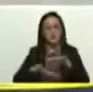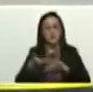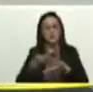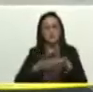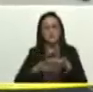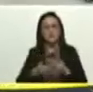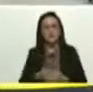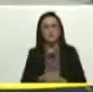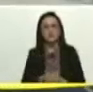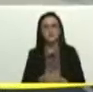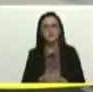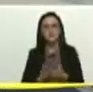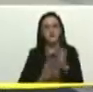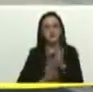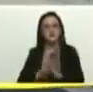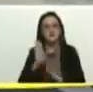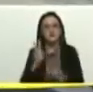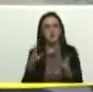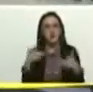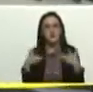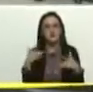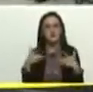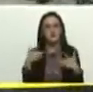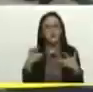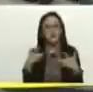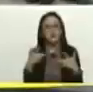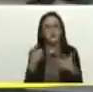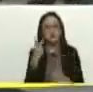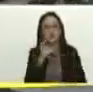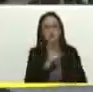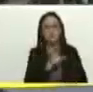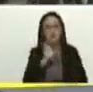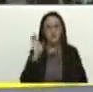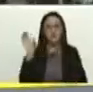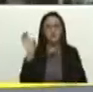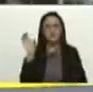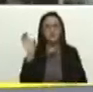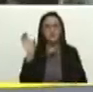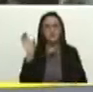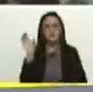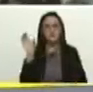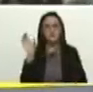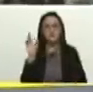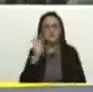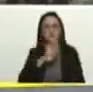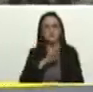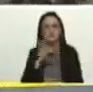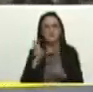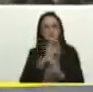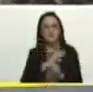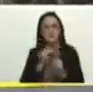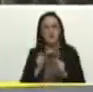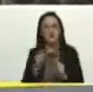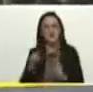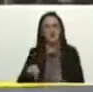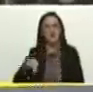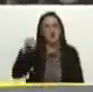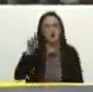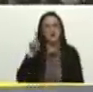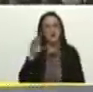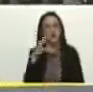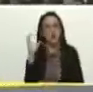el crecimiento de las actividades económicas entre los dos países, con un polo fuerte entre el norte de